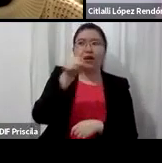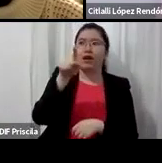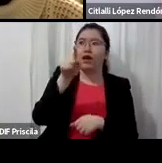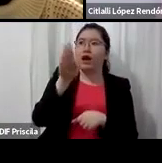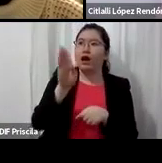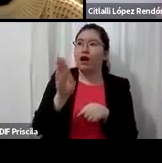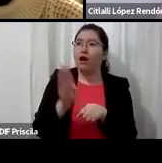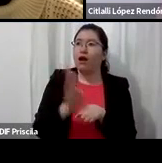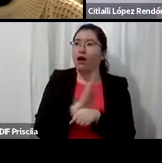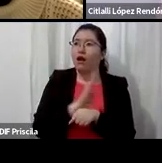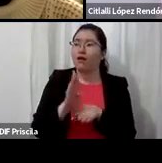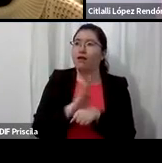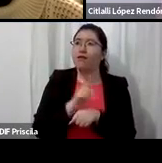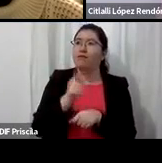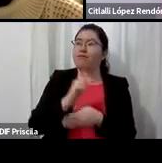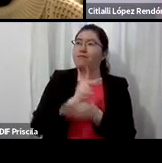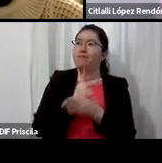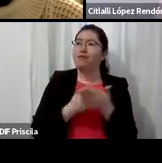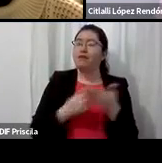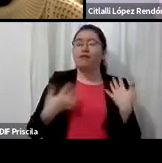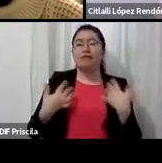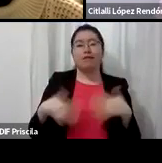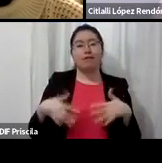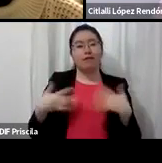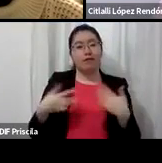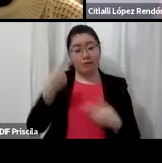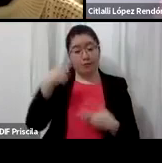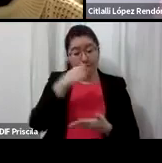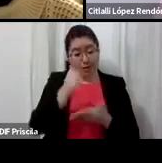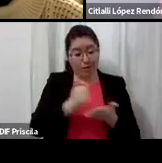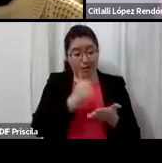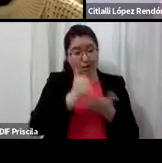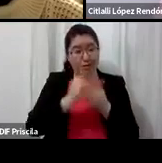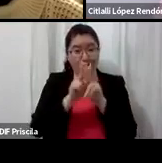programa tiene para la pacificación de una ciudad como la nuestra, ¿no?